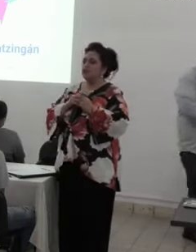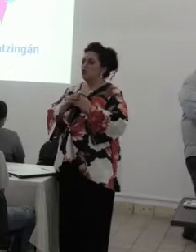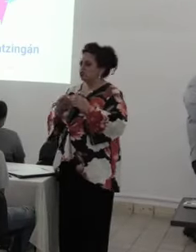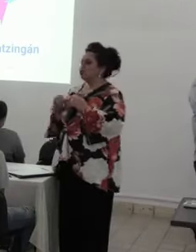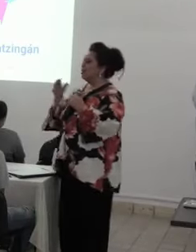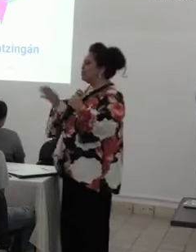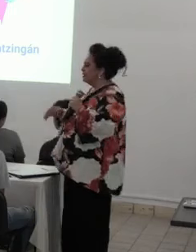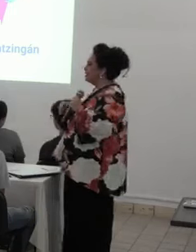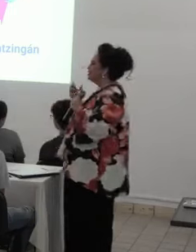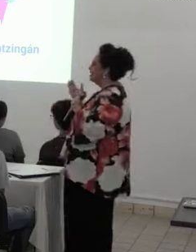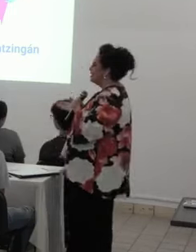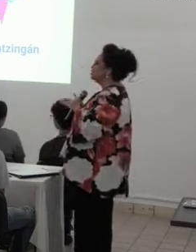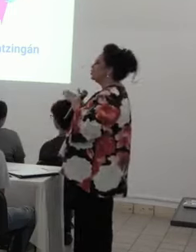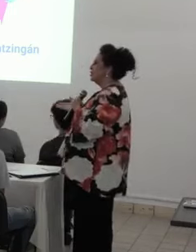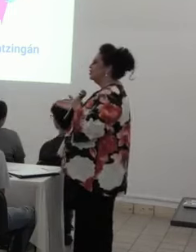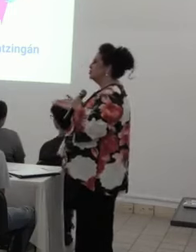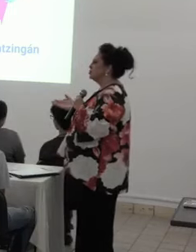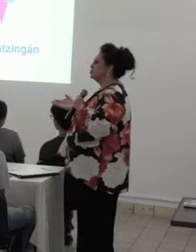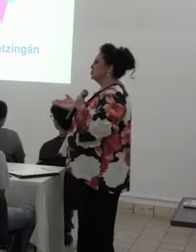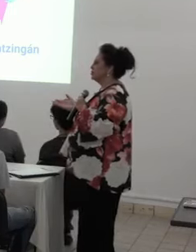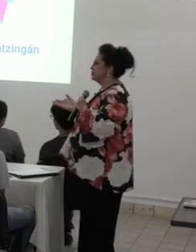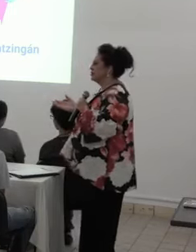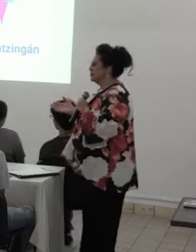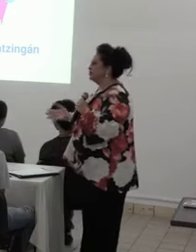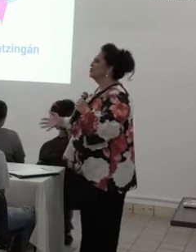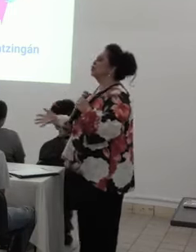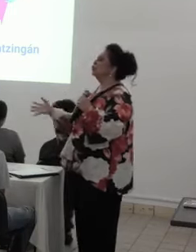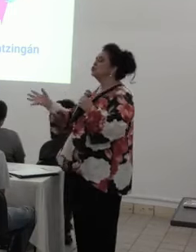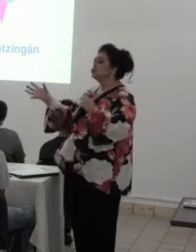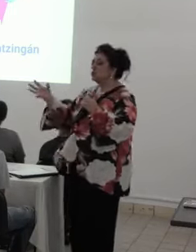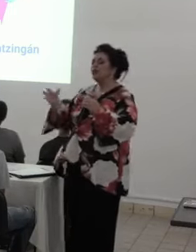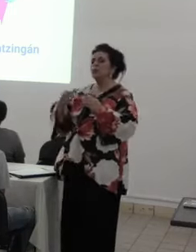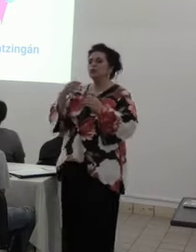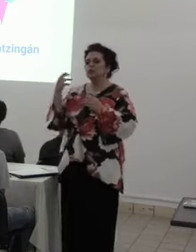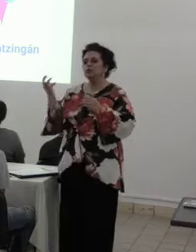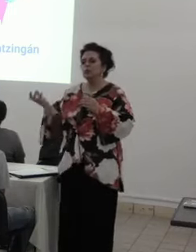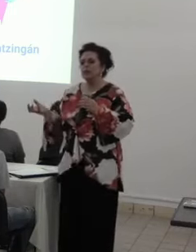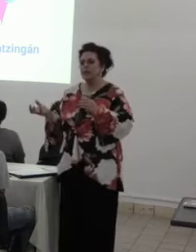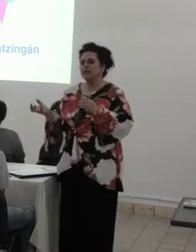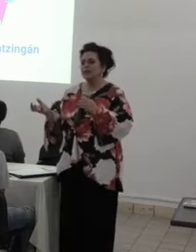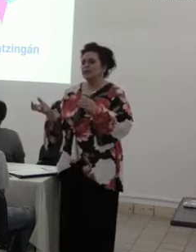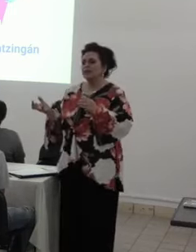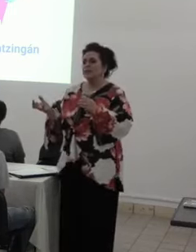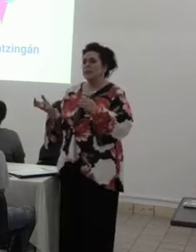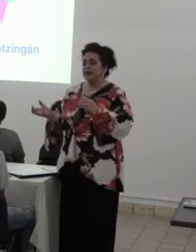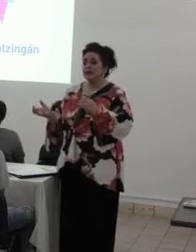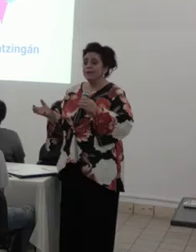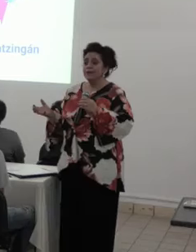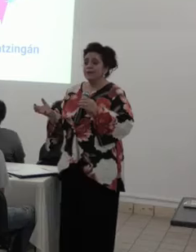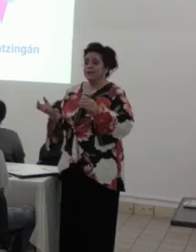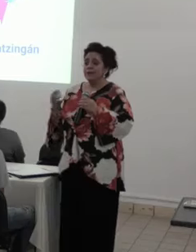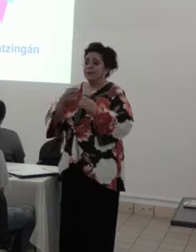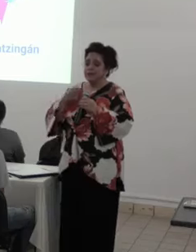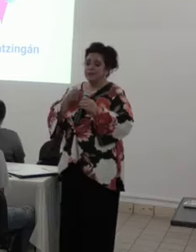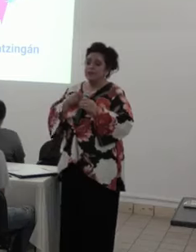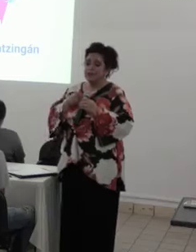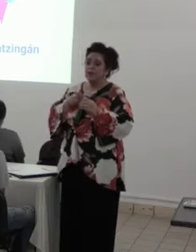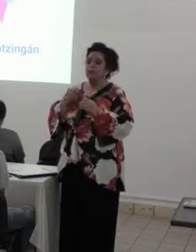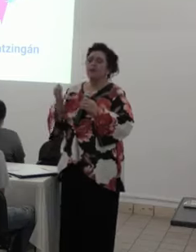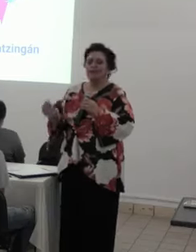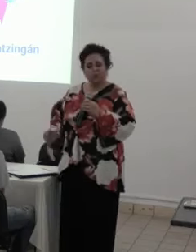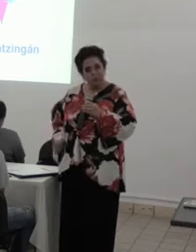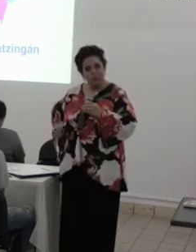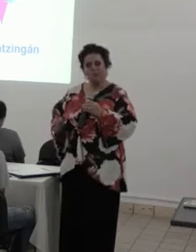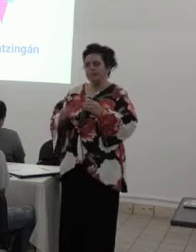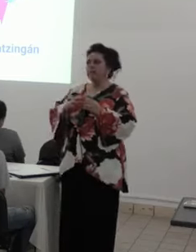participativa, no solamente el seleccionar a nuestros representantes, sino construir juntos un plan para de